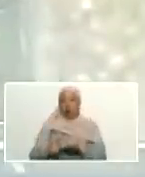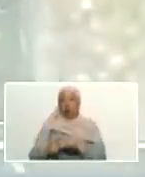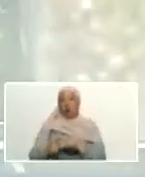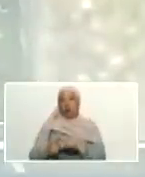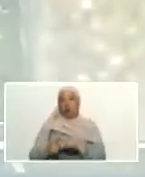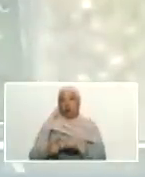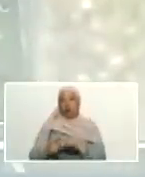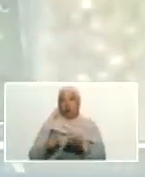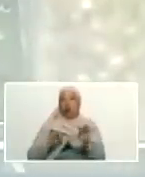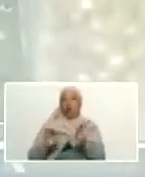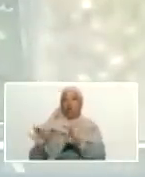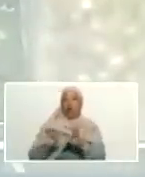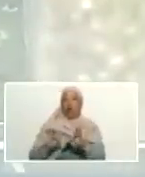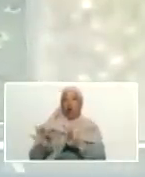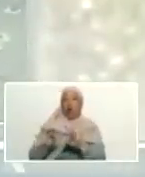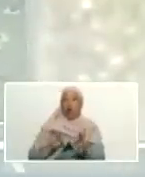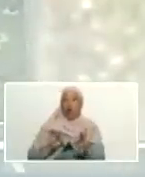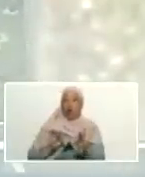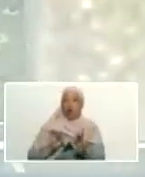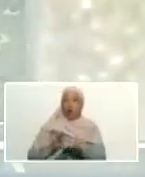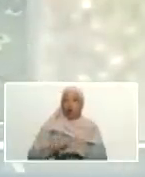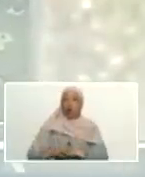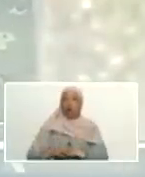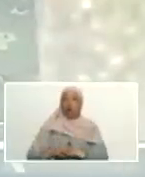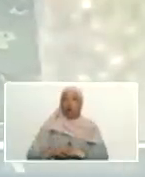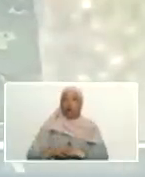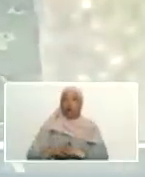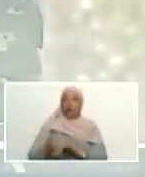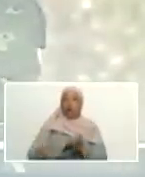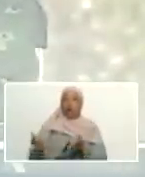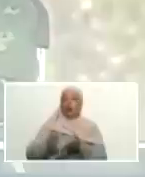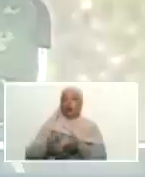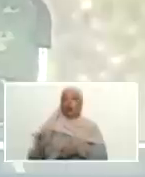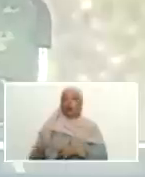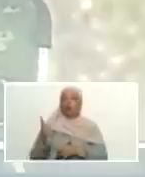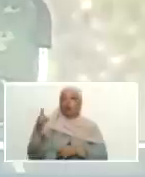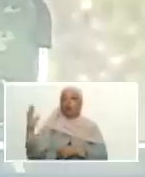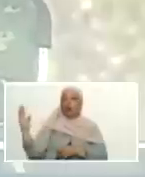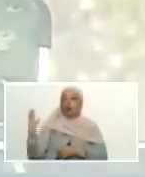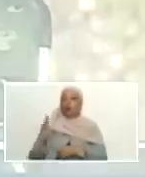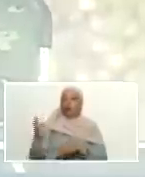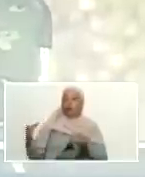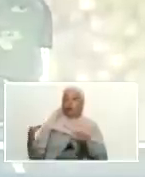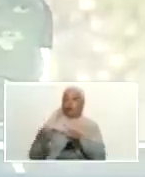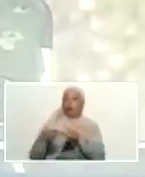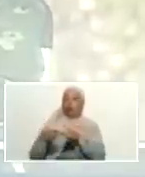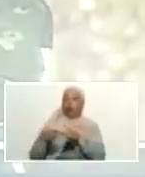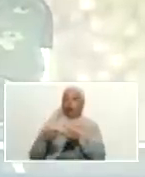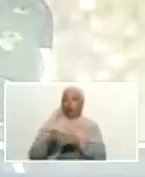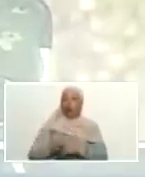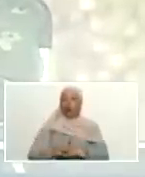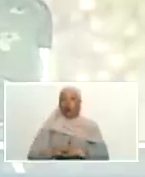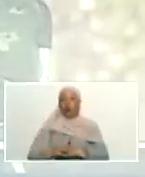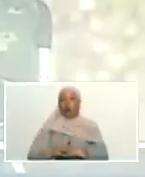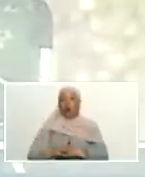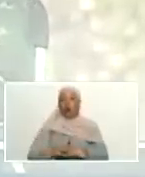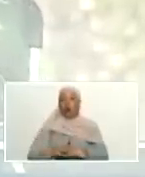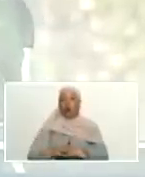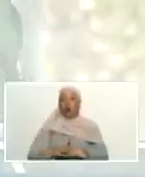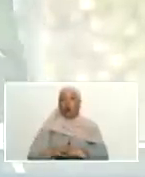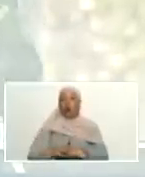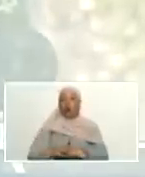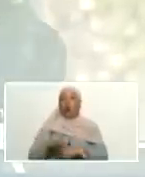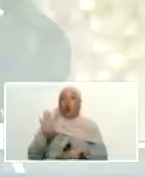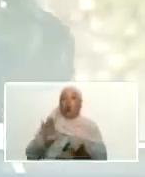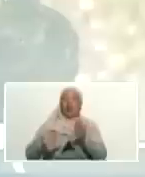debemos prepararnos. Ya hoy ha regresado el primer turno, que estuvieron